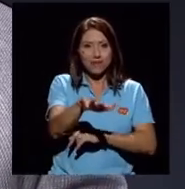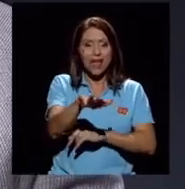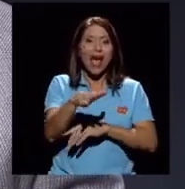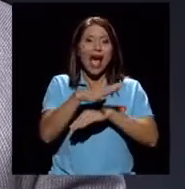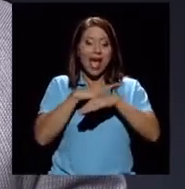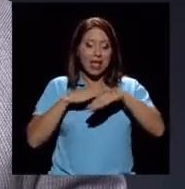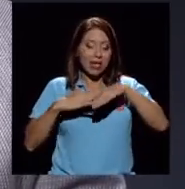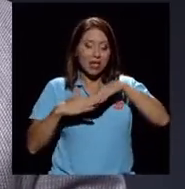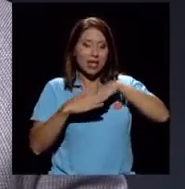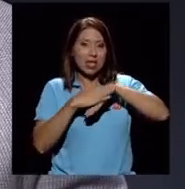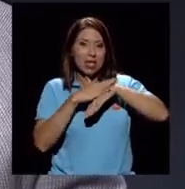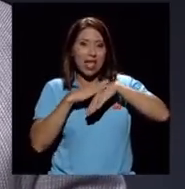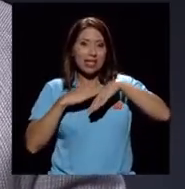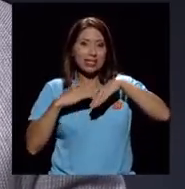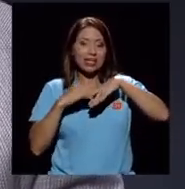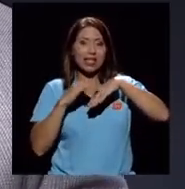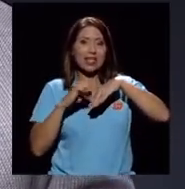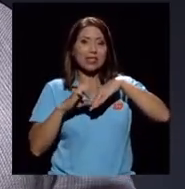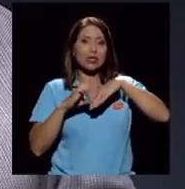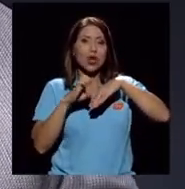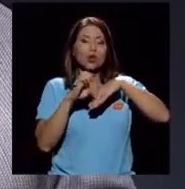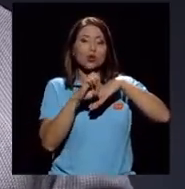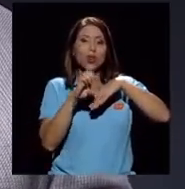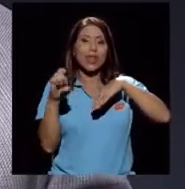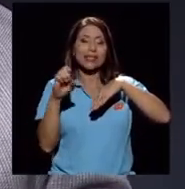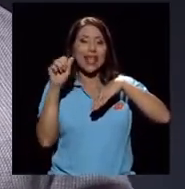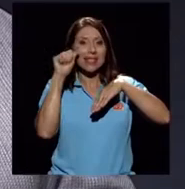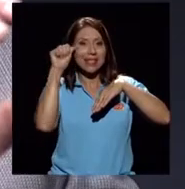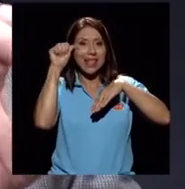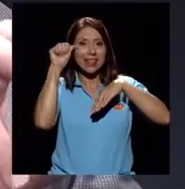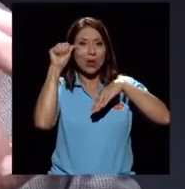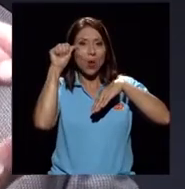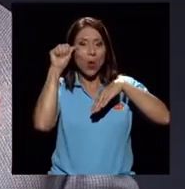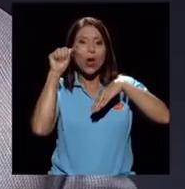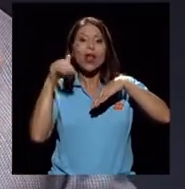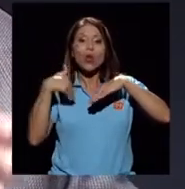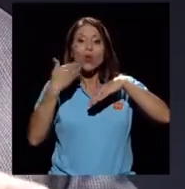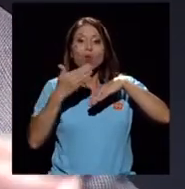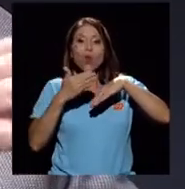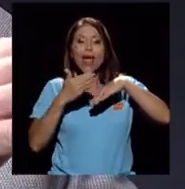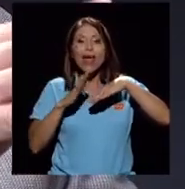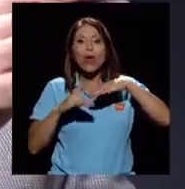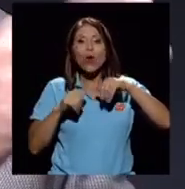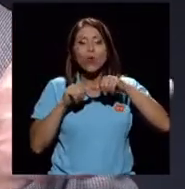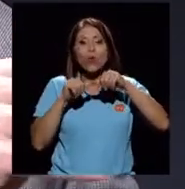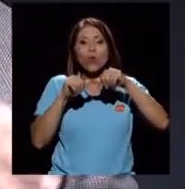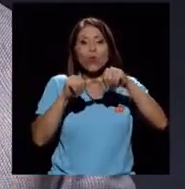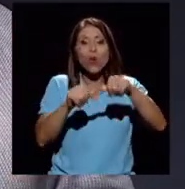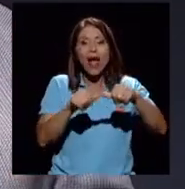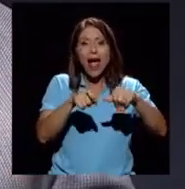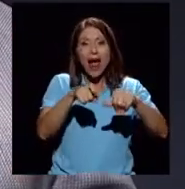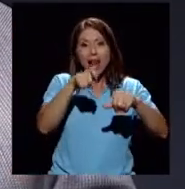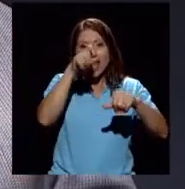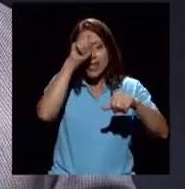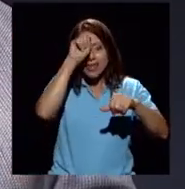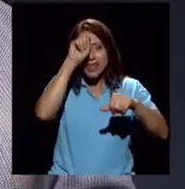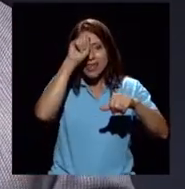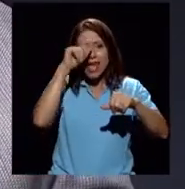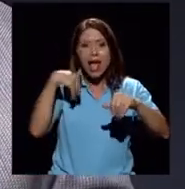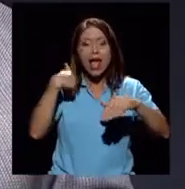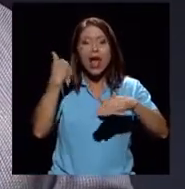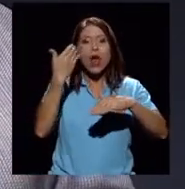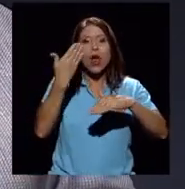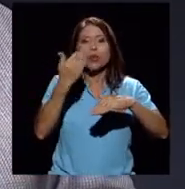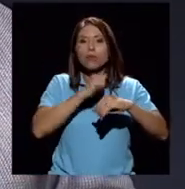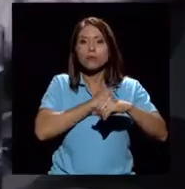llega inclusive hasta el cte hasta australia acá se sube la india pasa por áfrica para esperar el canal que suele llegar a europa y sin